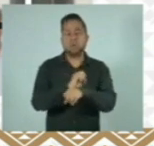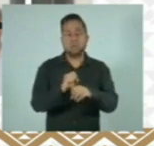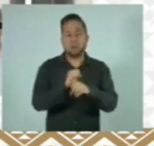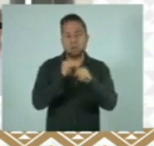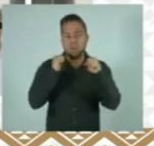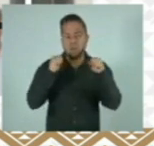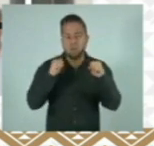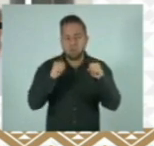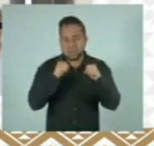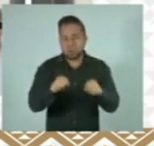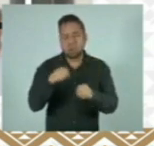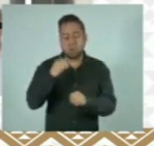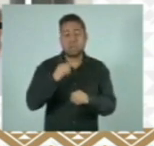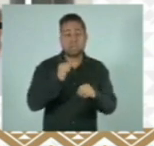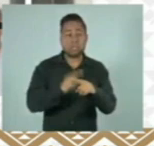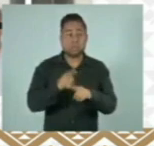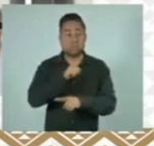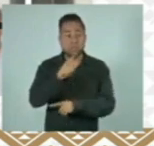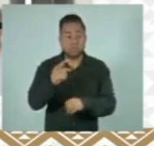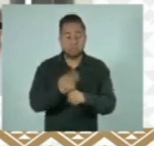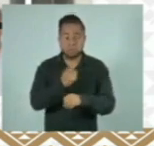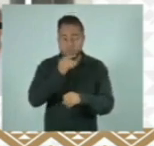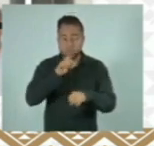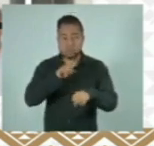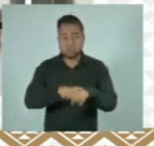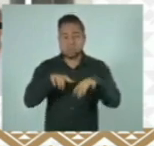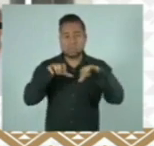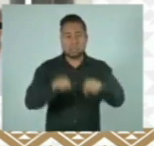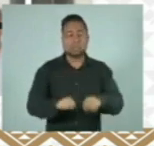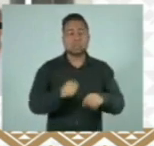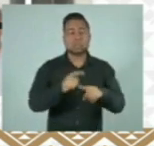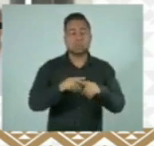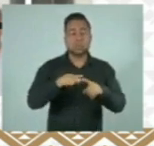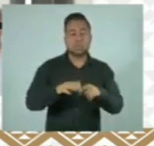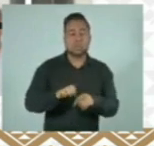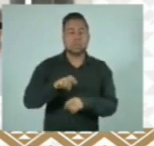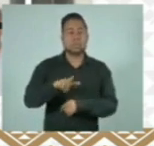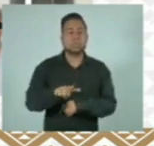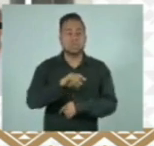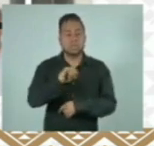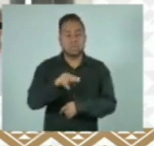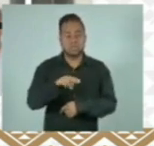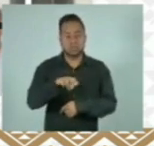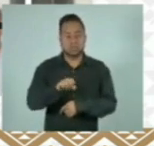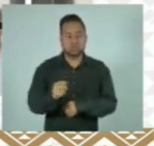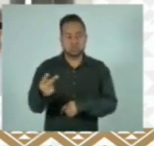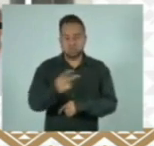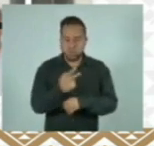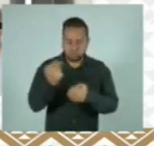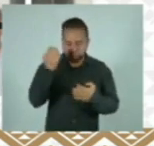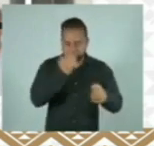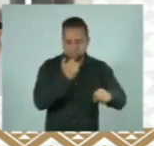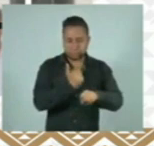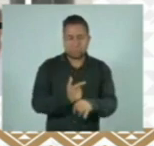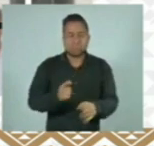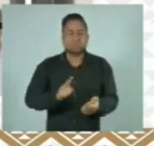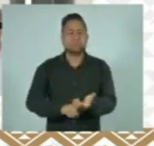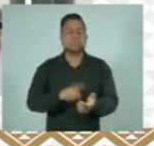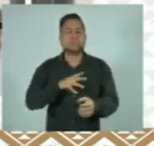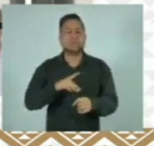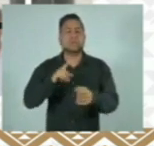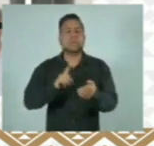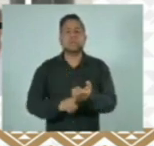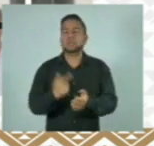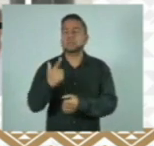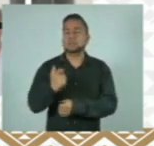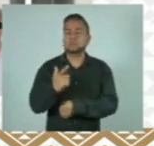Seguro. Salina Cruz, Oaxaca, la Policía Estatal llevó a cabo el aseguramiento y detención de Miguel N. y Jesús N., y al realizar la inspección se localizó un arma de